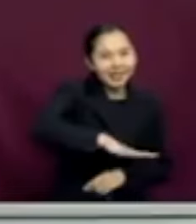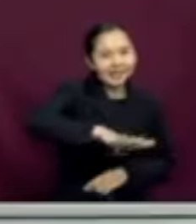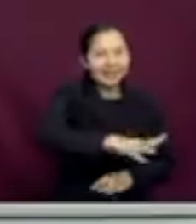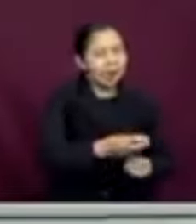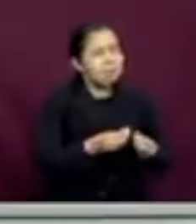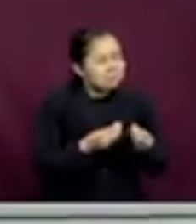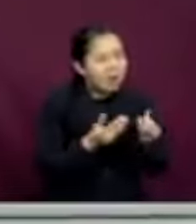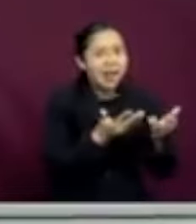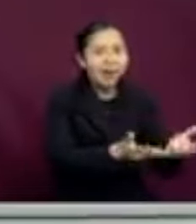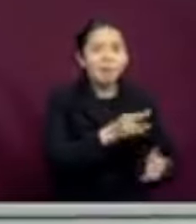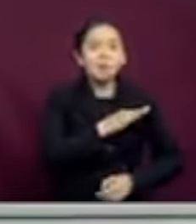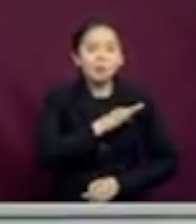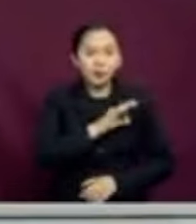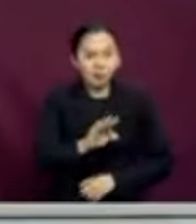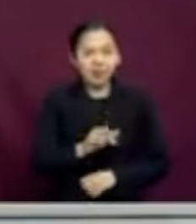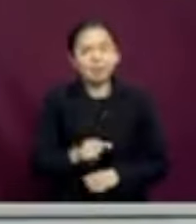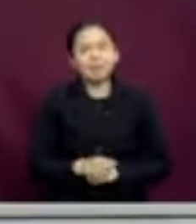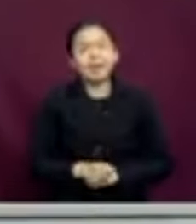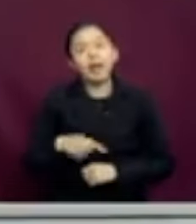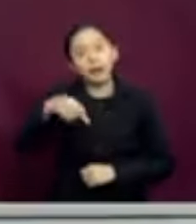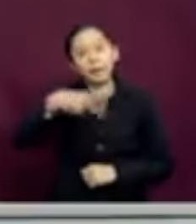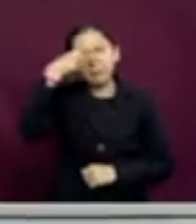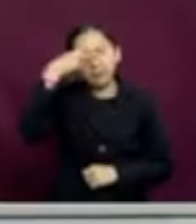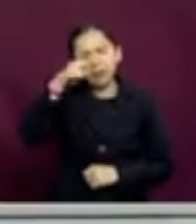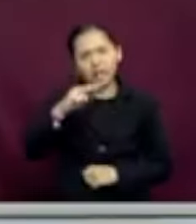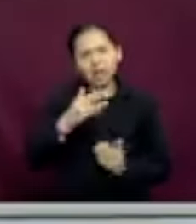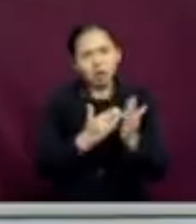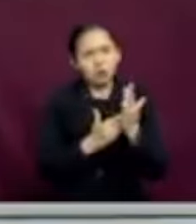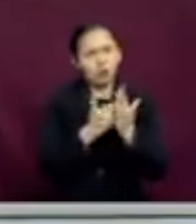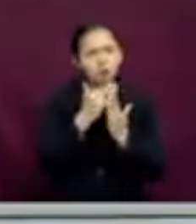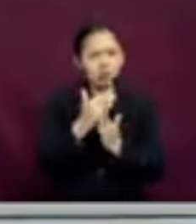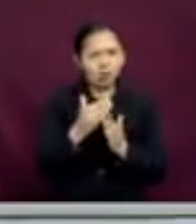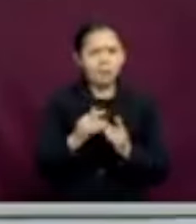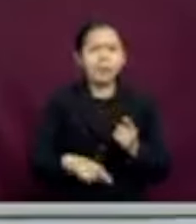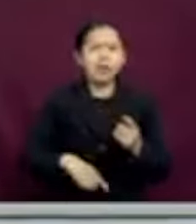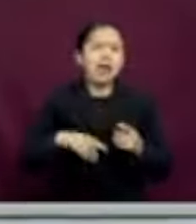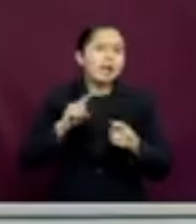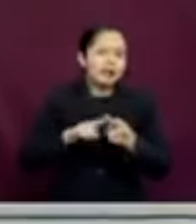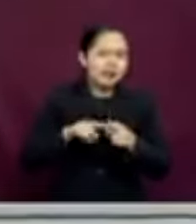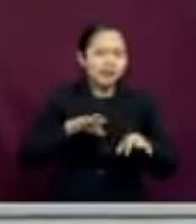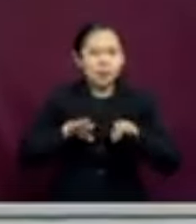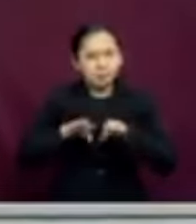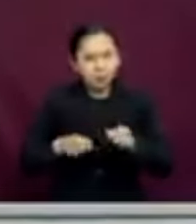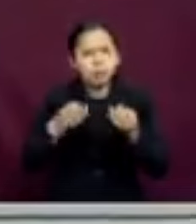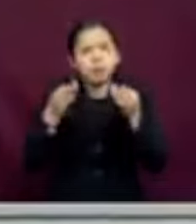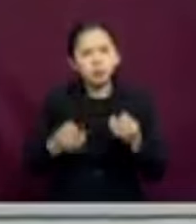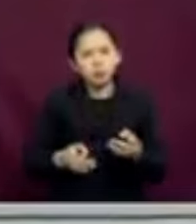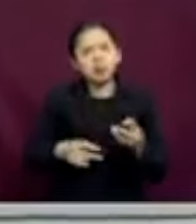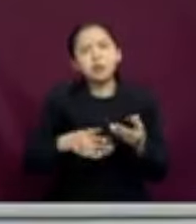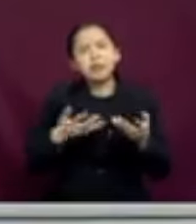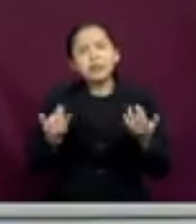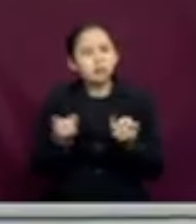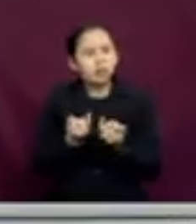mexicanos desde su nacimiento estarán afiliados a la salud para el bienestar para mejorar la atención y el abasto de medicamentos se digitalizar todo el